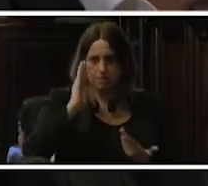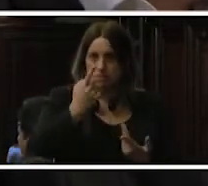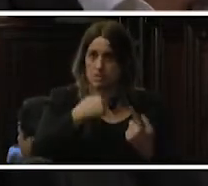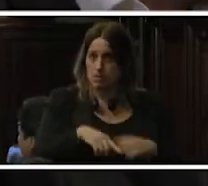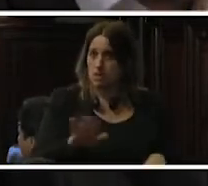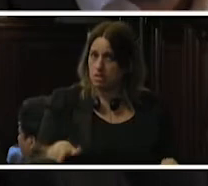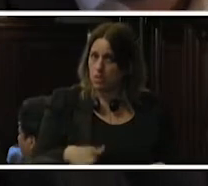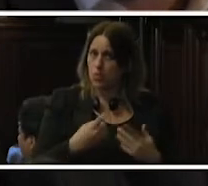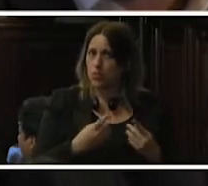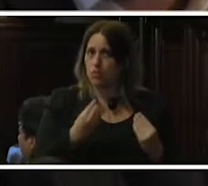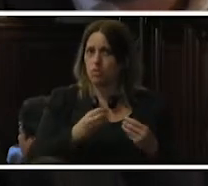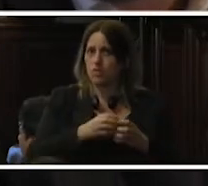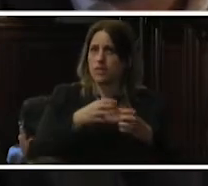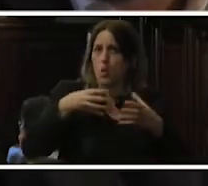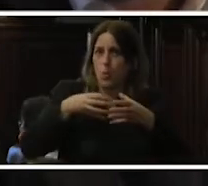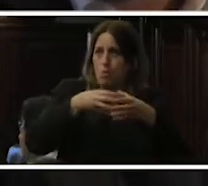constantes desplazamientos, viene